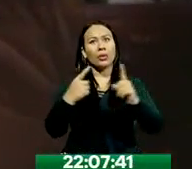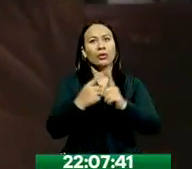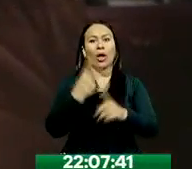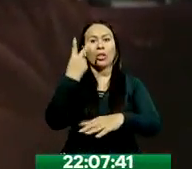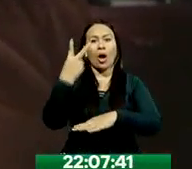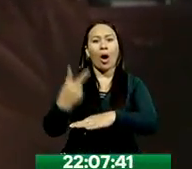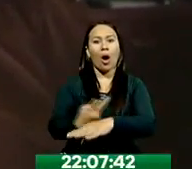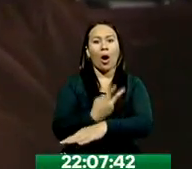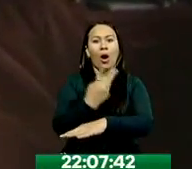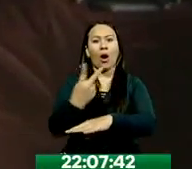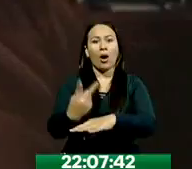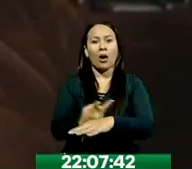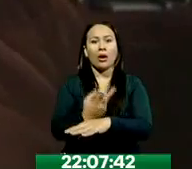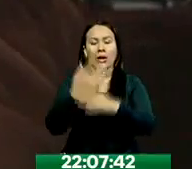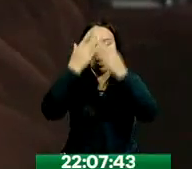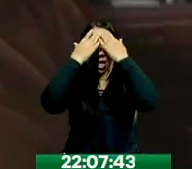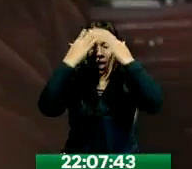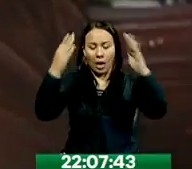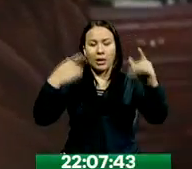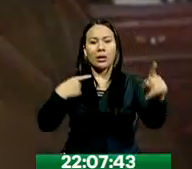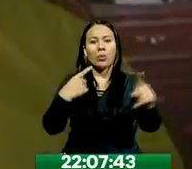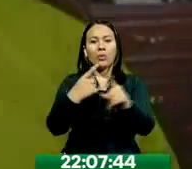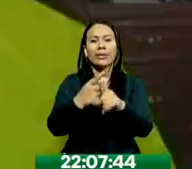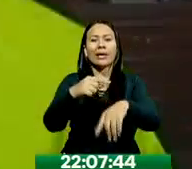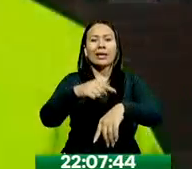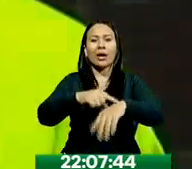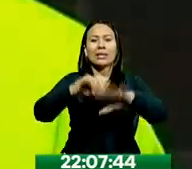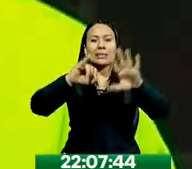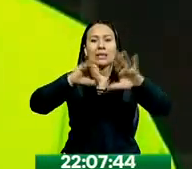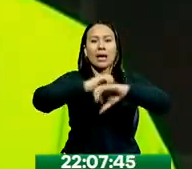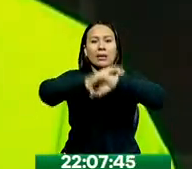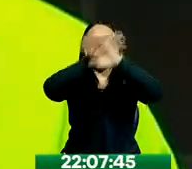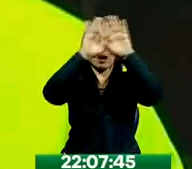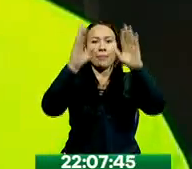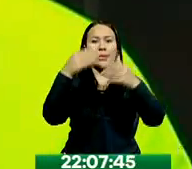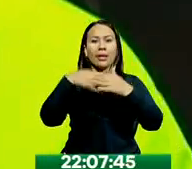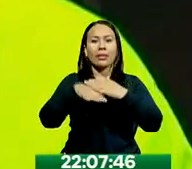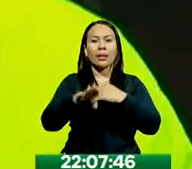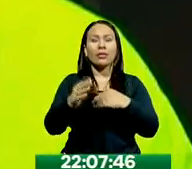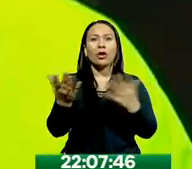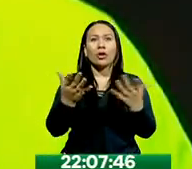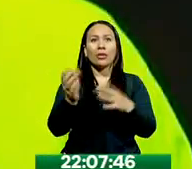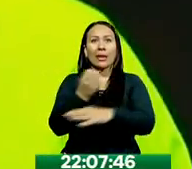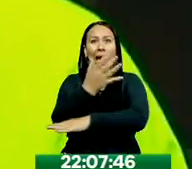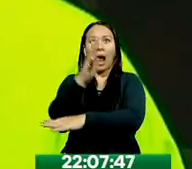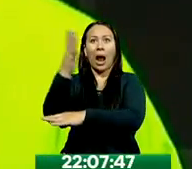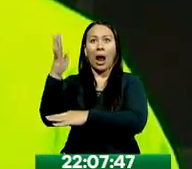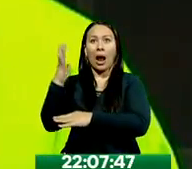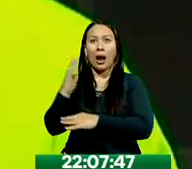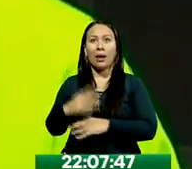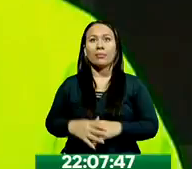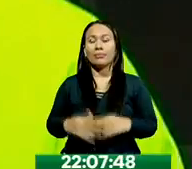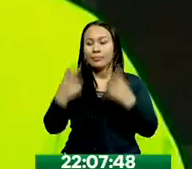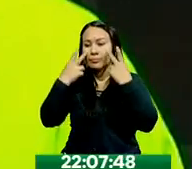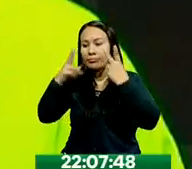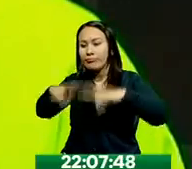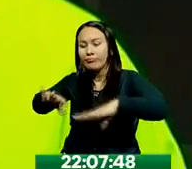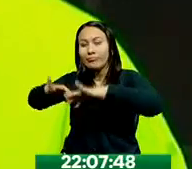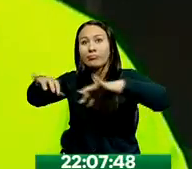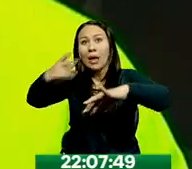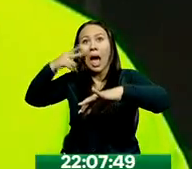horas y no lo hallamos hallamos como a las 6 de la mañana al interior de una rosal en el lugar